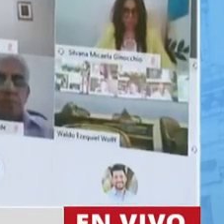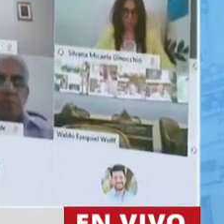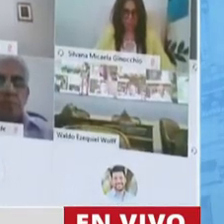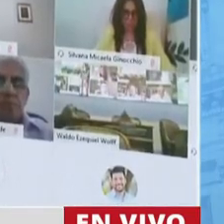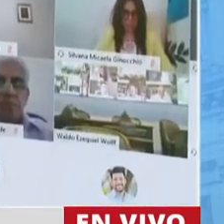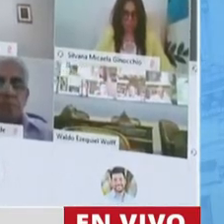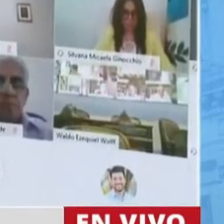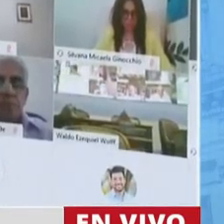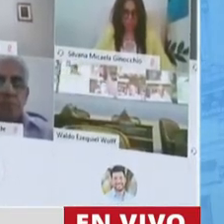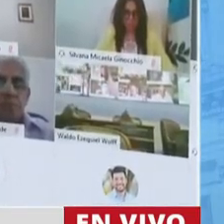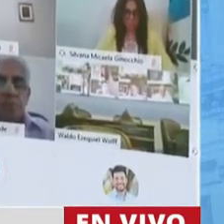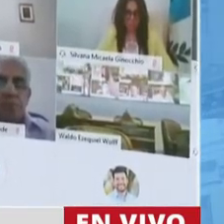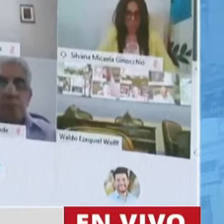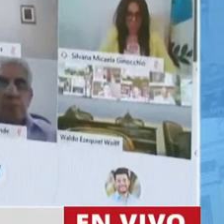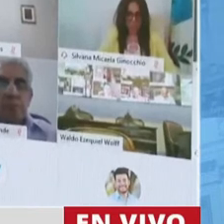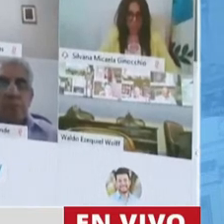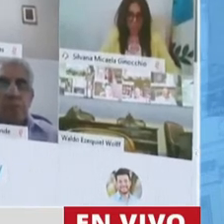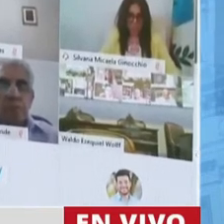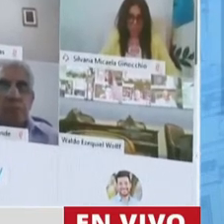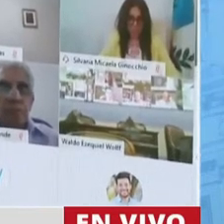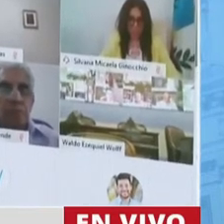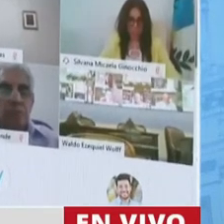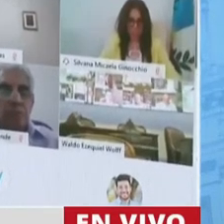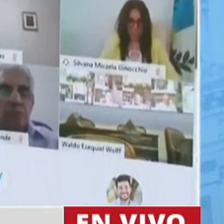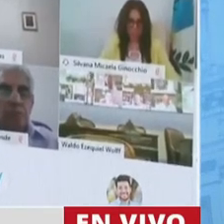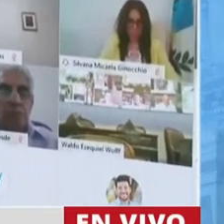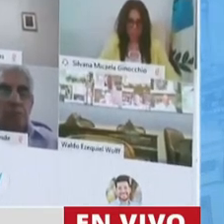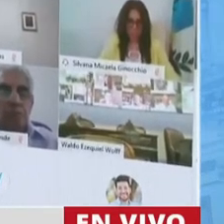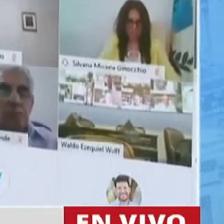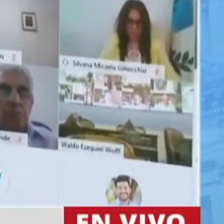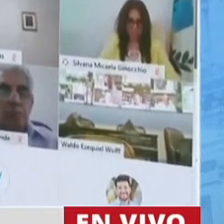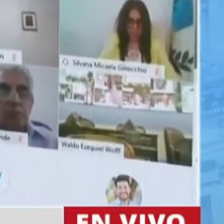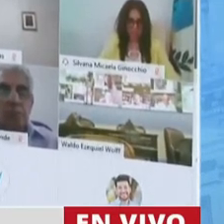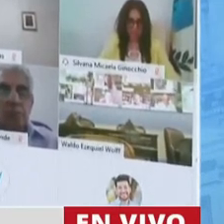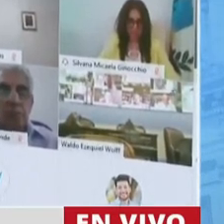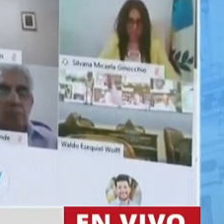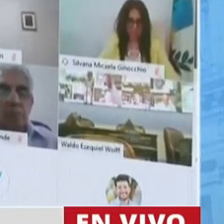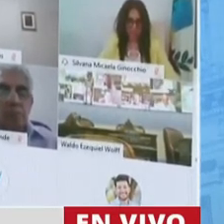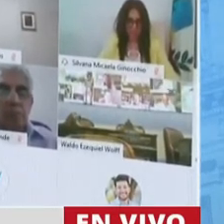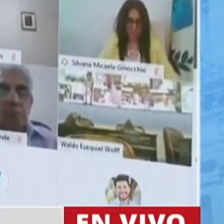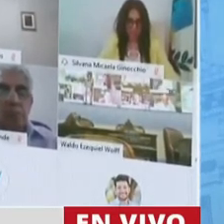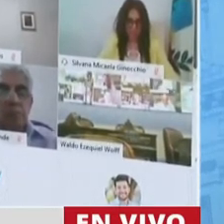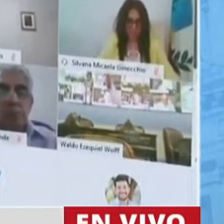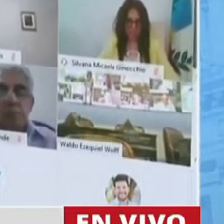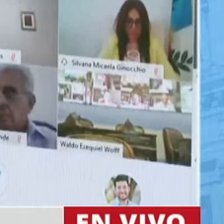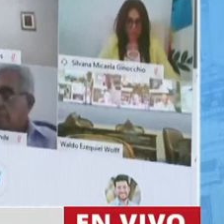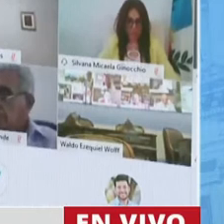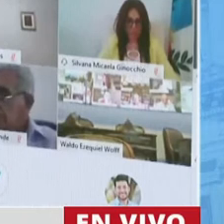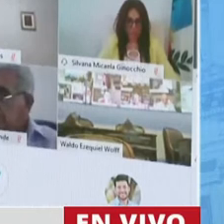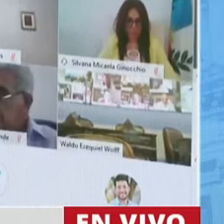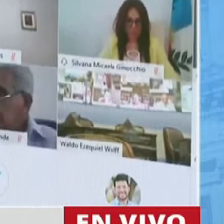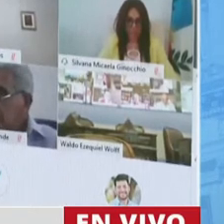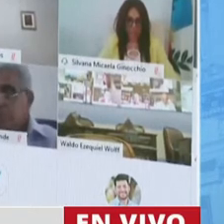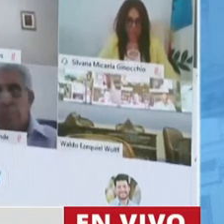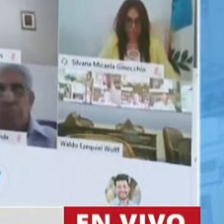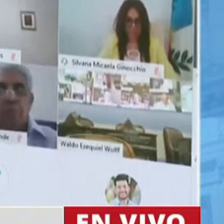En realidad, no es posible aceptar que se diga que un juez que ha sido titularizado en un órgano judicial